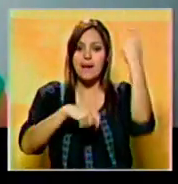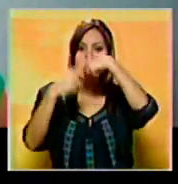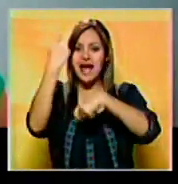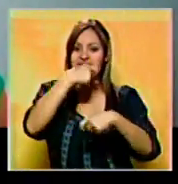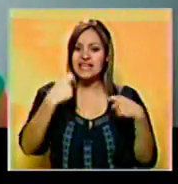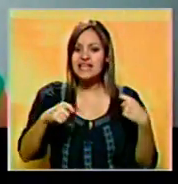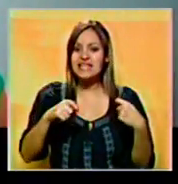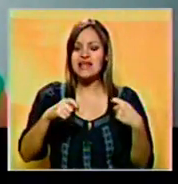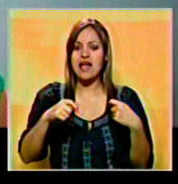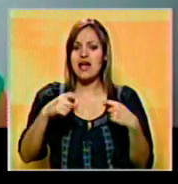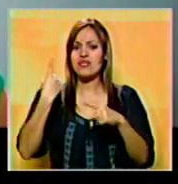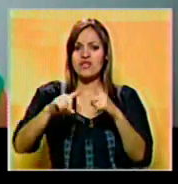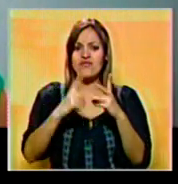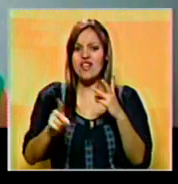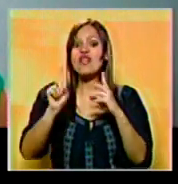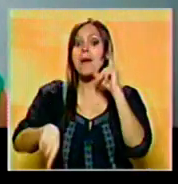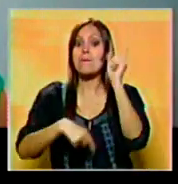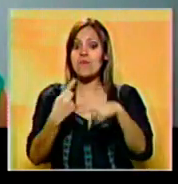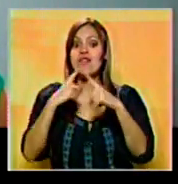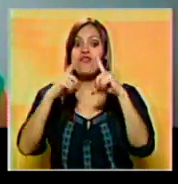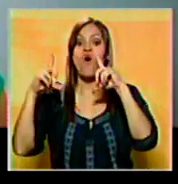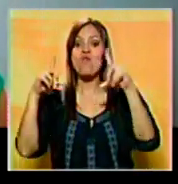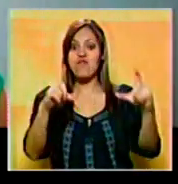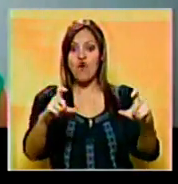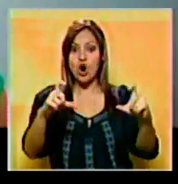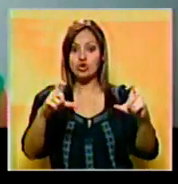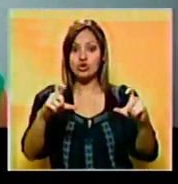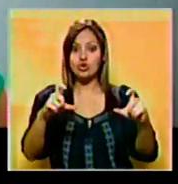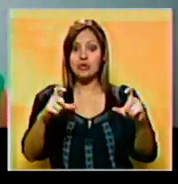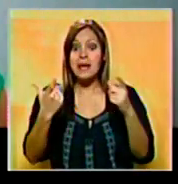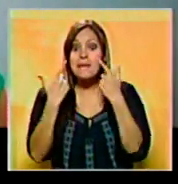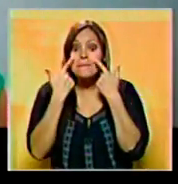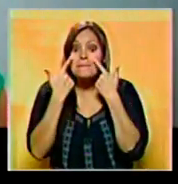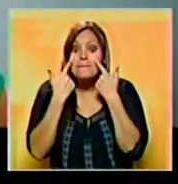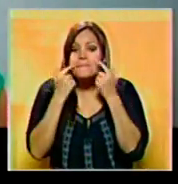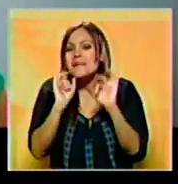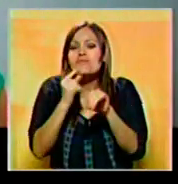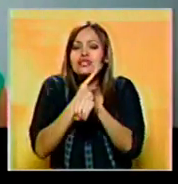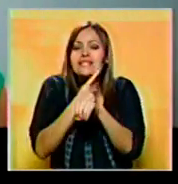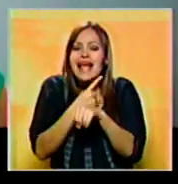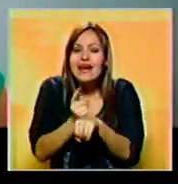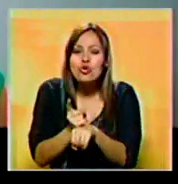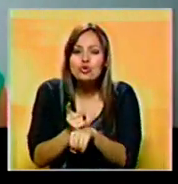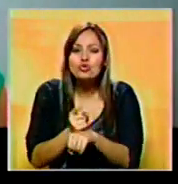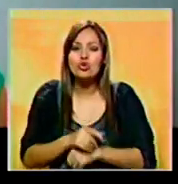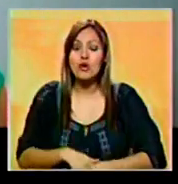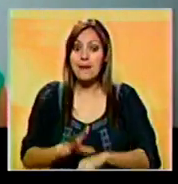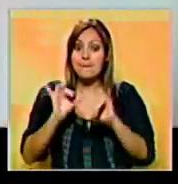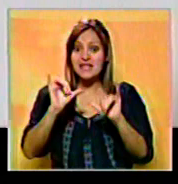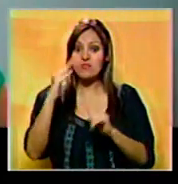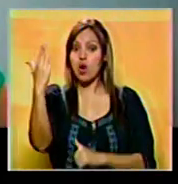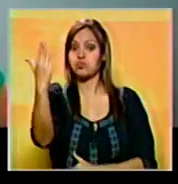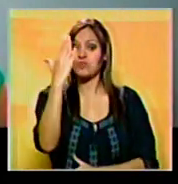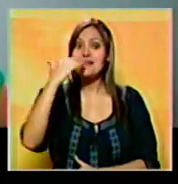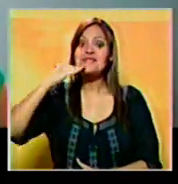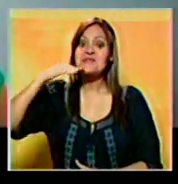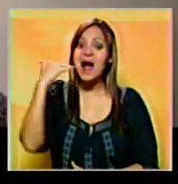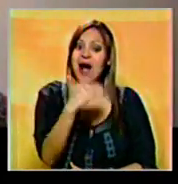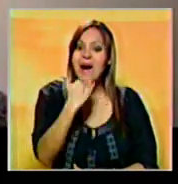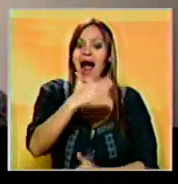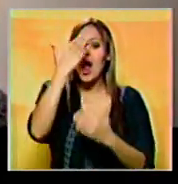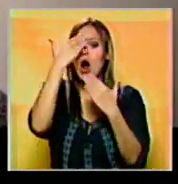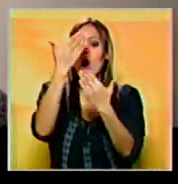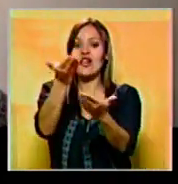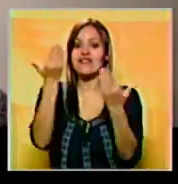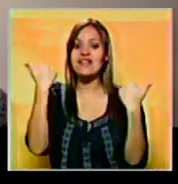de formas estrambóticas y luego le tomaron fotografías y captaron ese segundo donde ellos pudieron reírse y